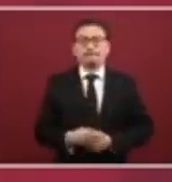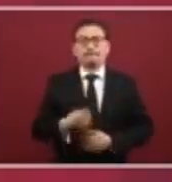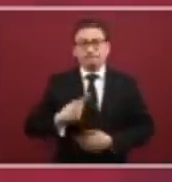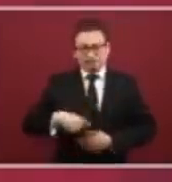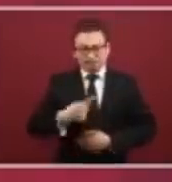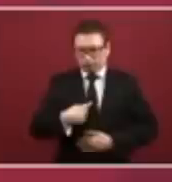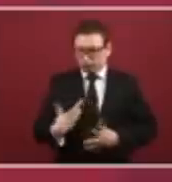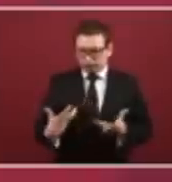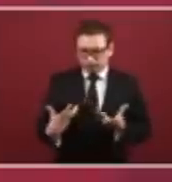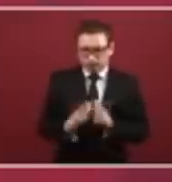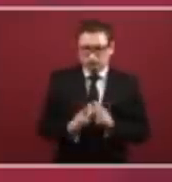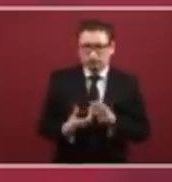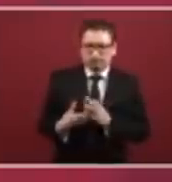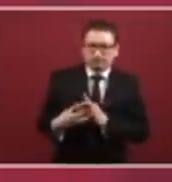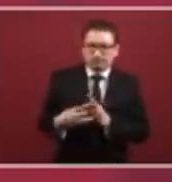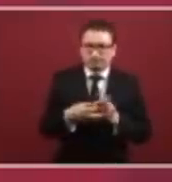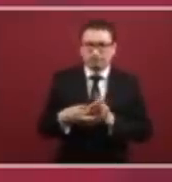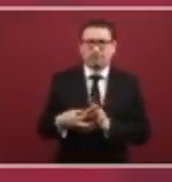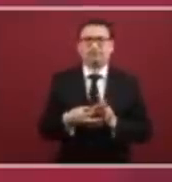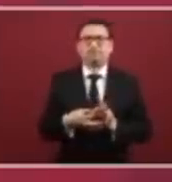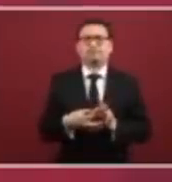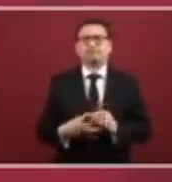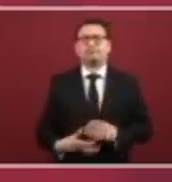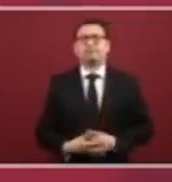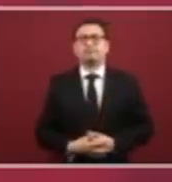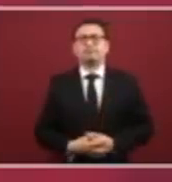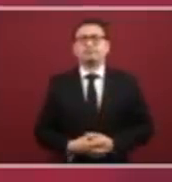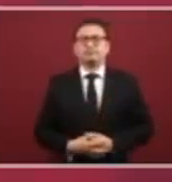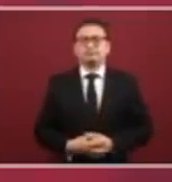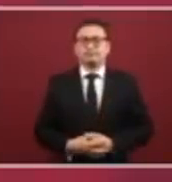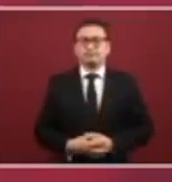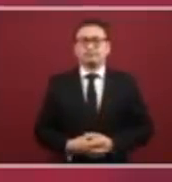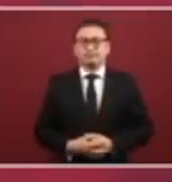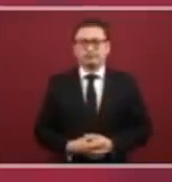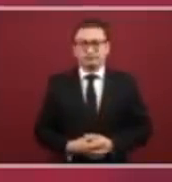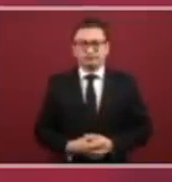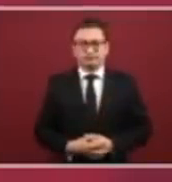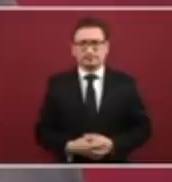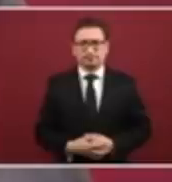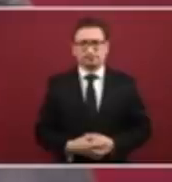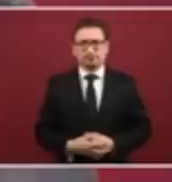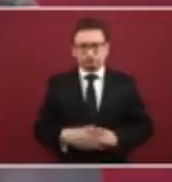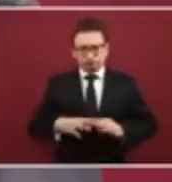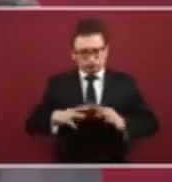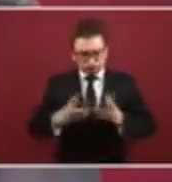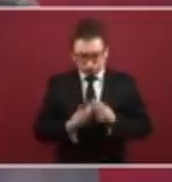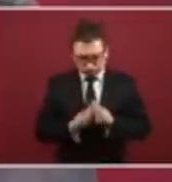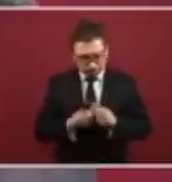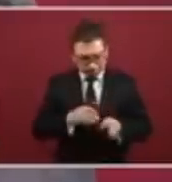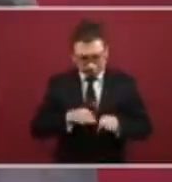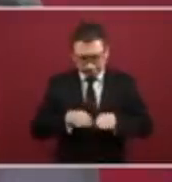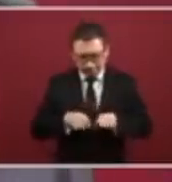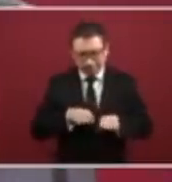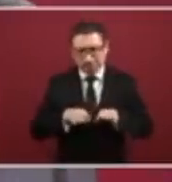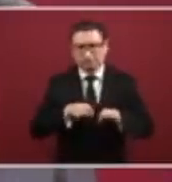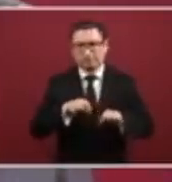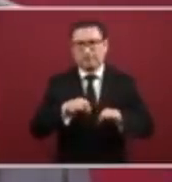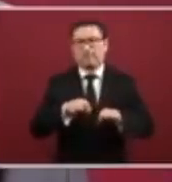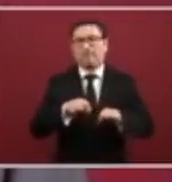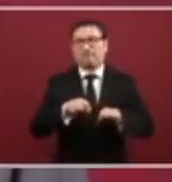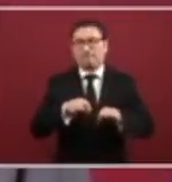unidos, que se va a trabajar de manera conjunta. Por eso,